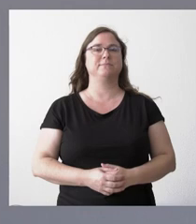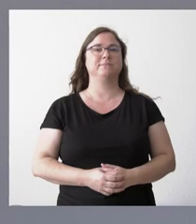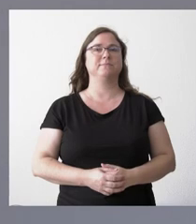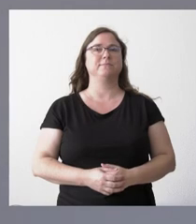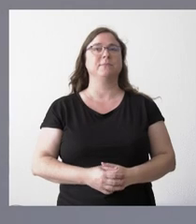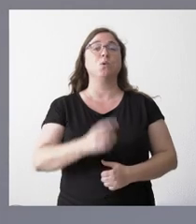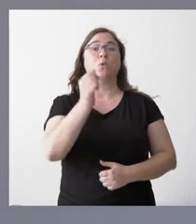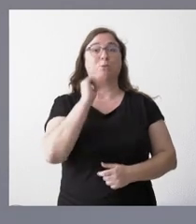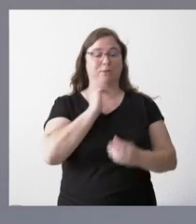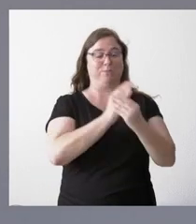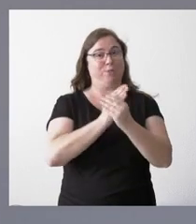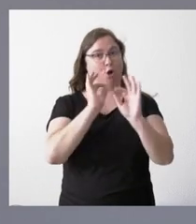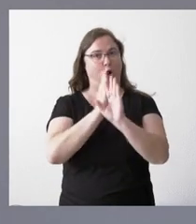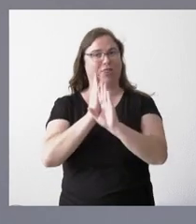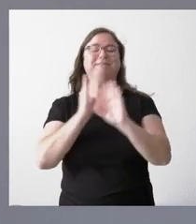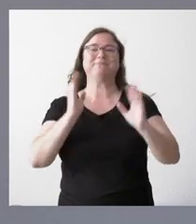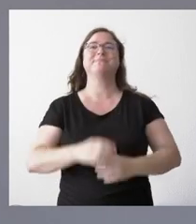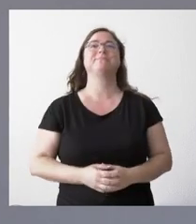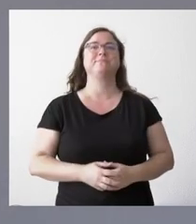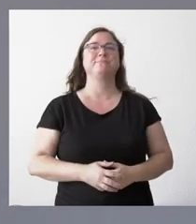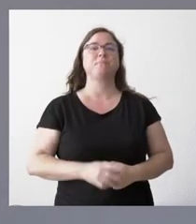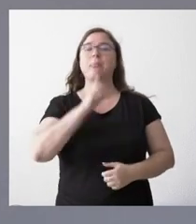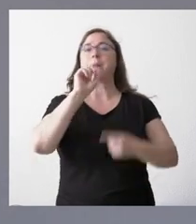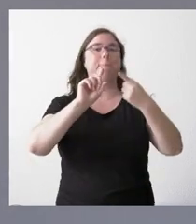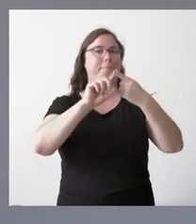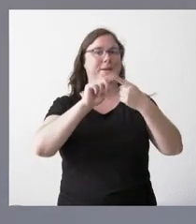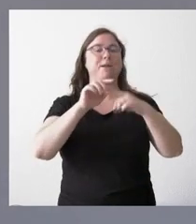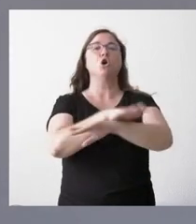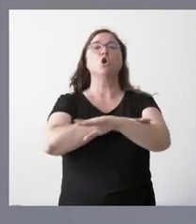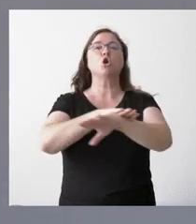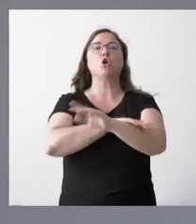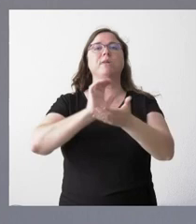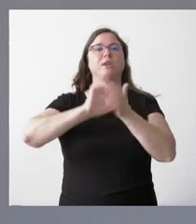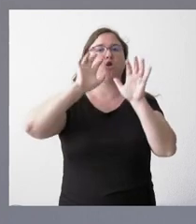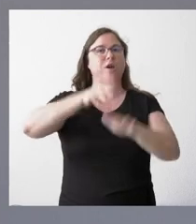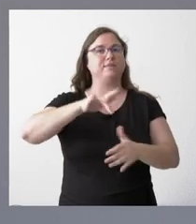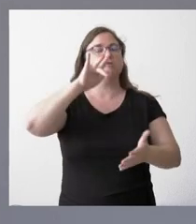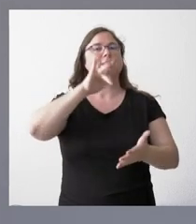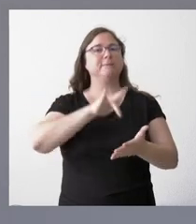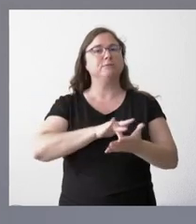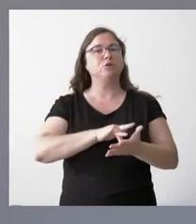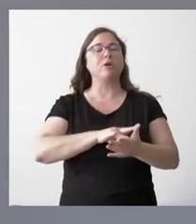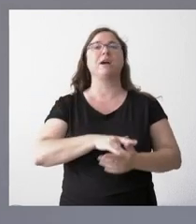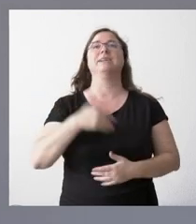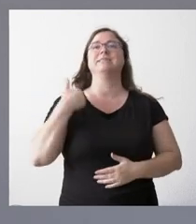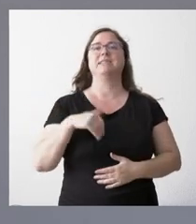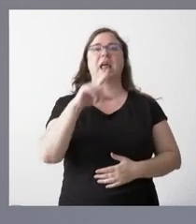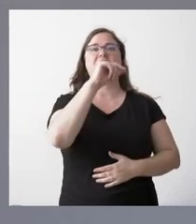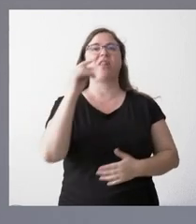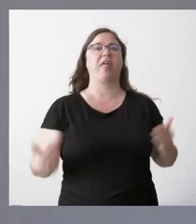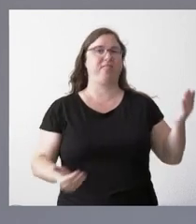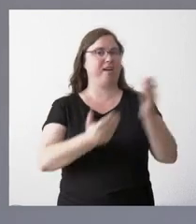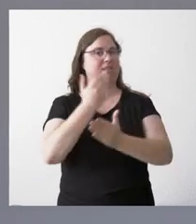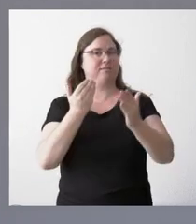Hacerlo de seguido. En primer lugar, el Gobierno de Castilla y León ha cumplido los 100 días desde